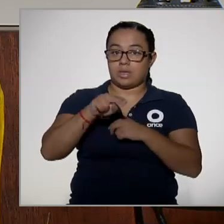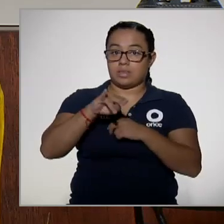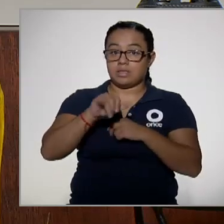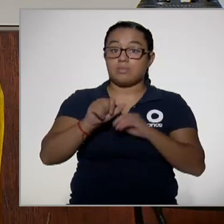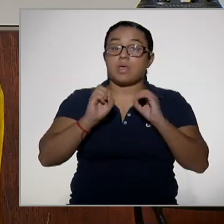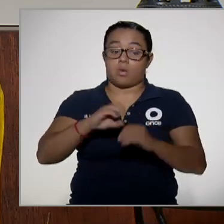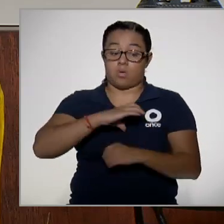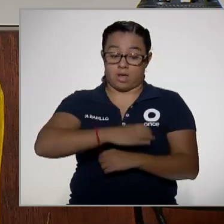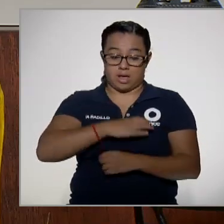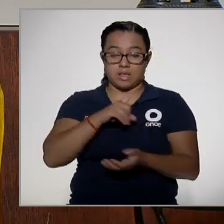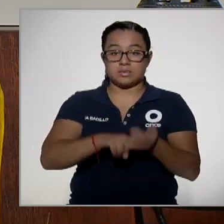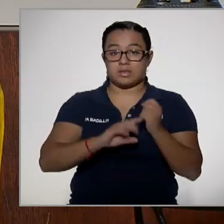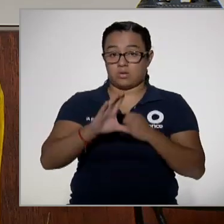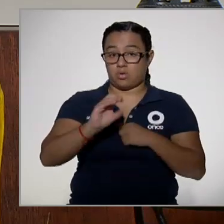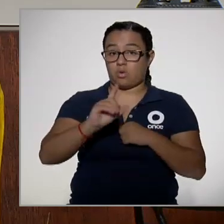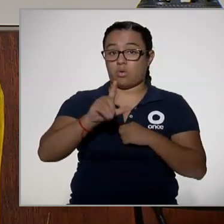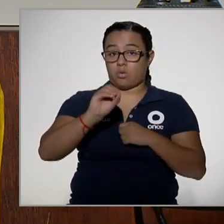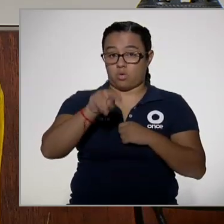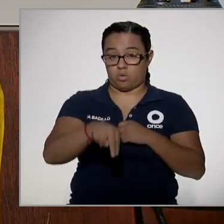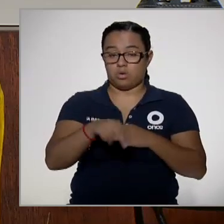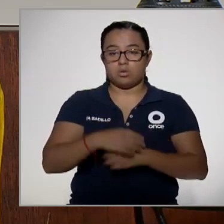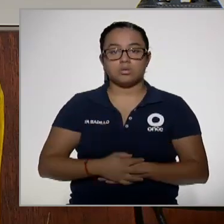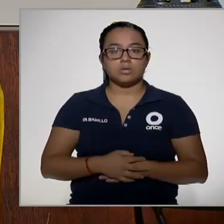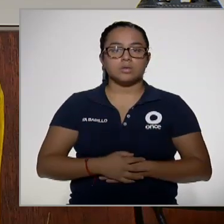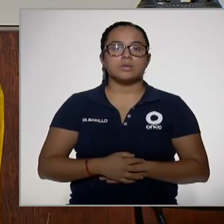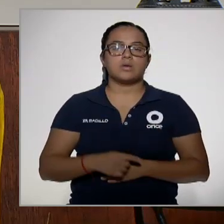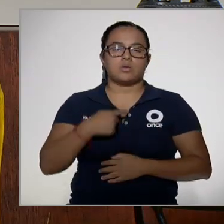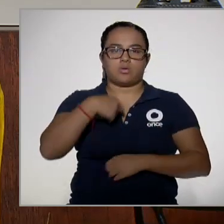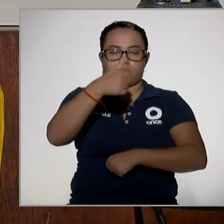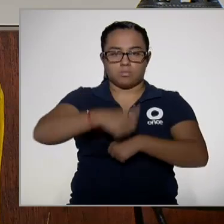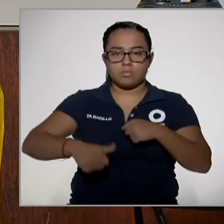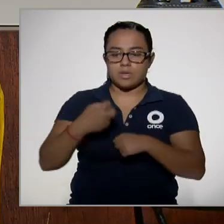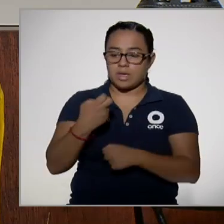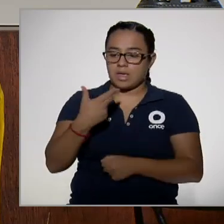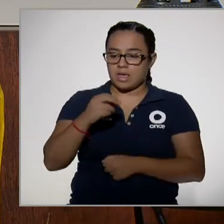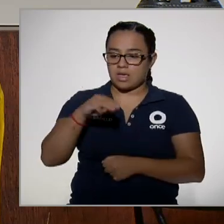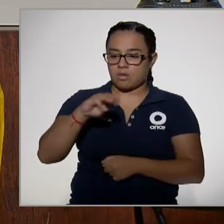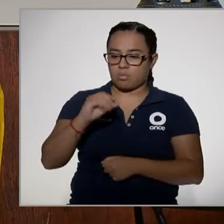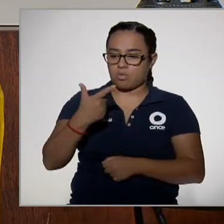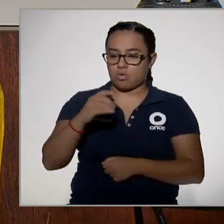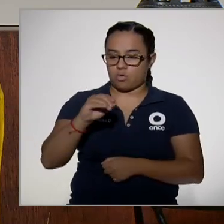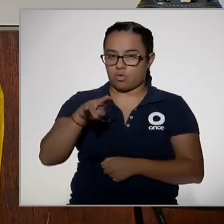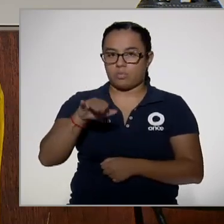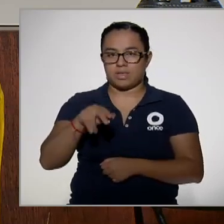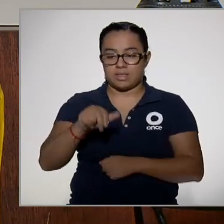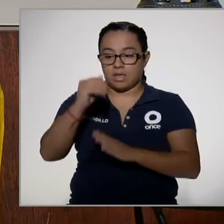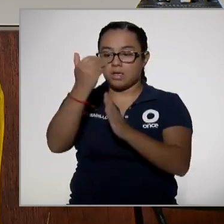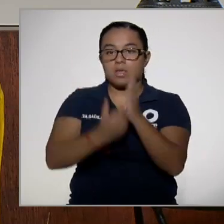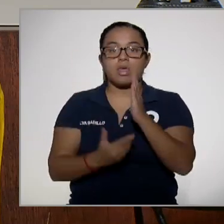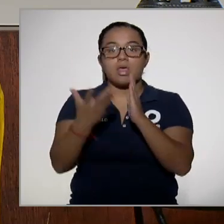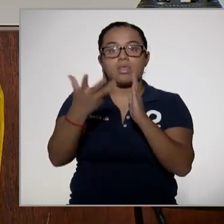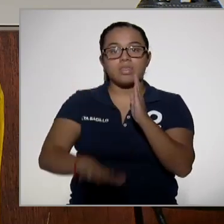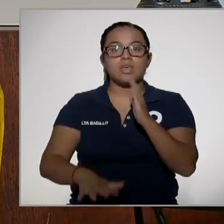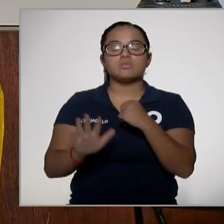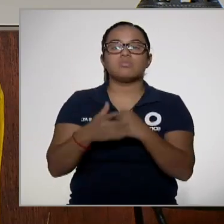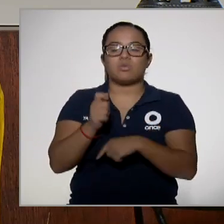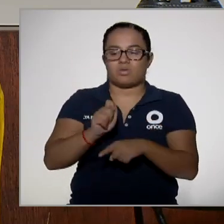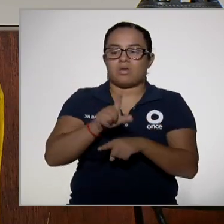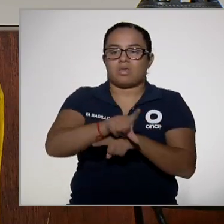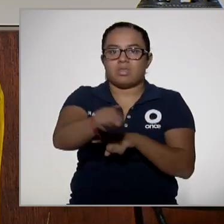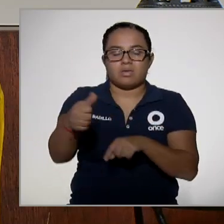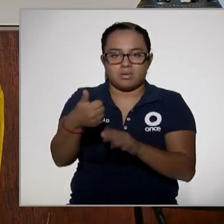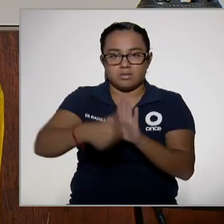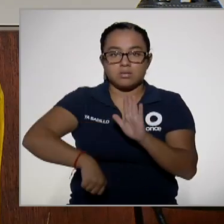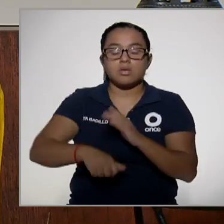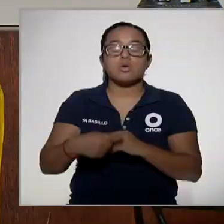de colon después de una cirugía se me bajó la hemoglobina a 10 es decir tiene anemia por post quirúrgica en cuánto